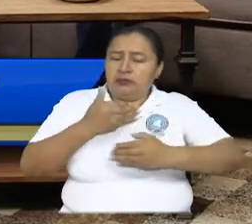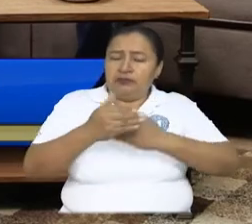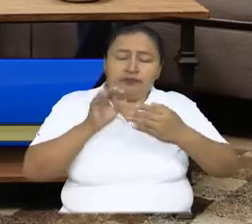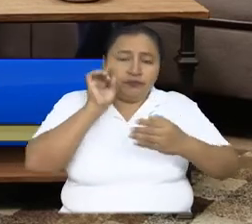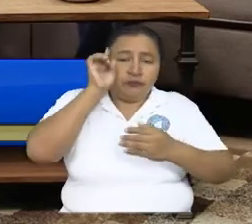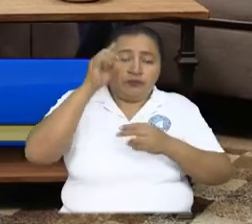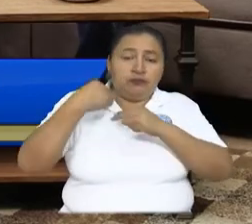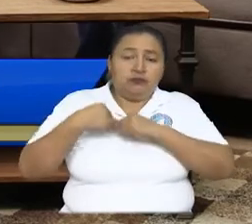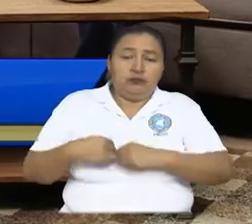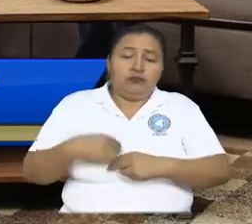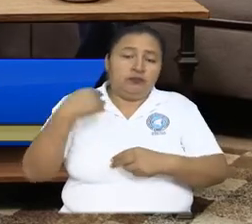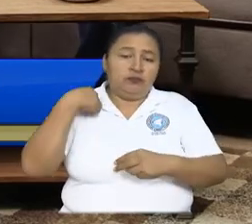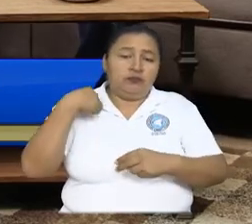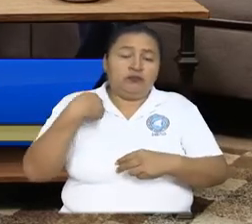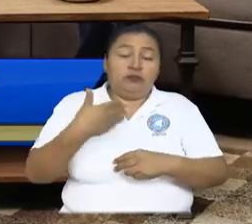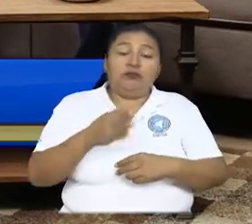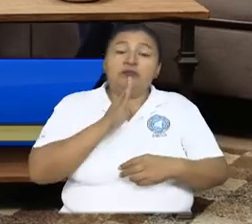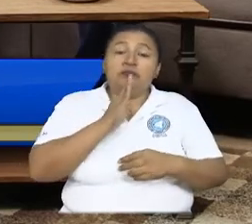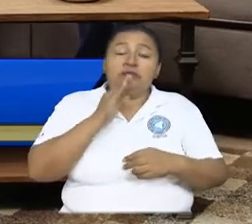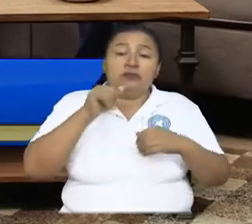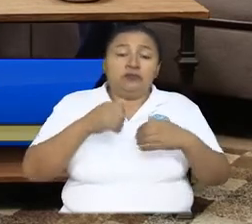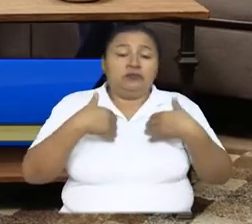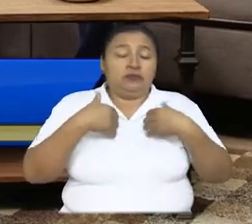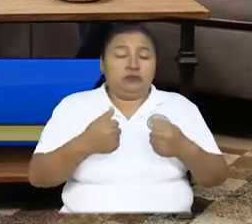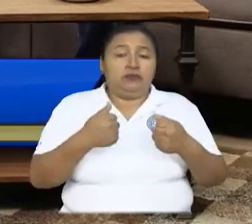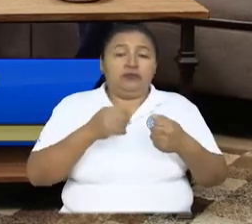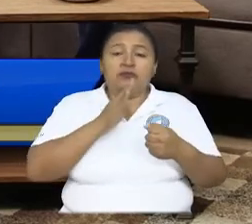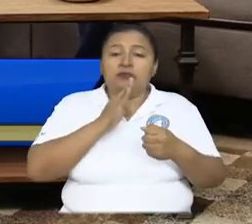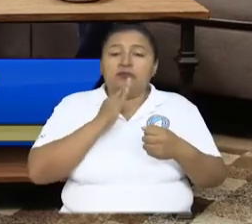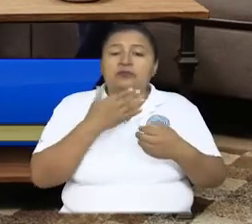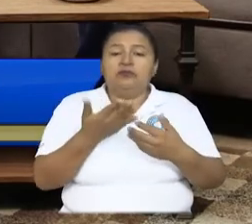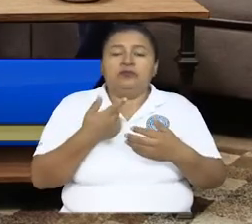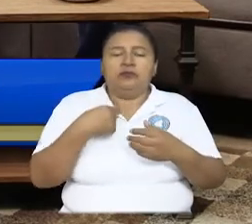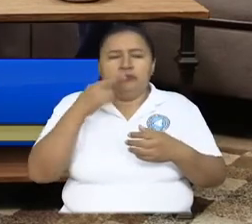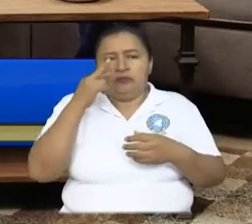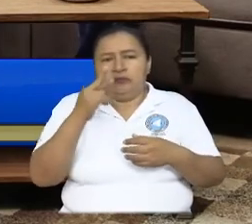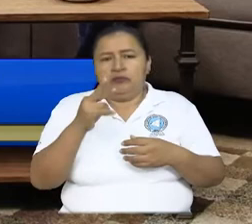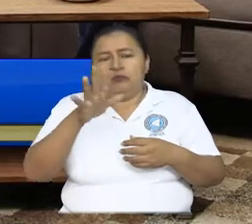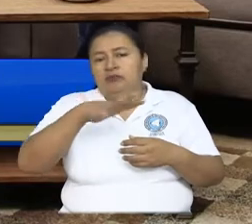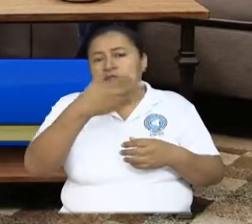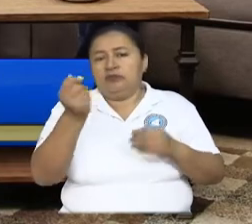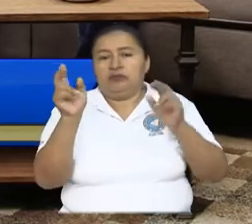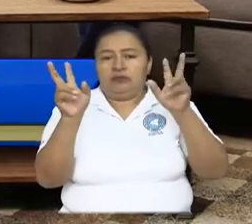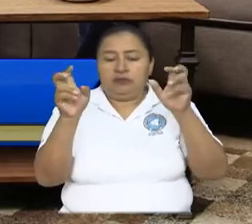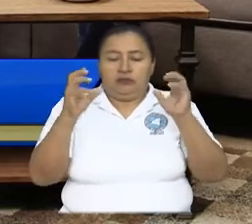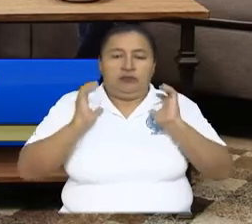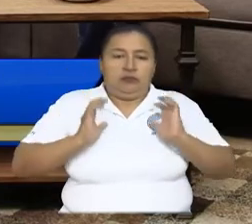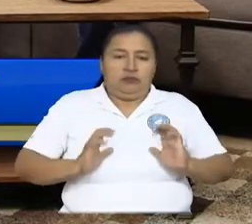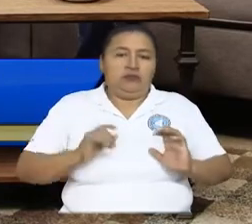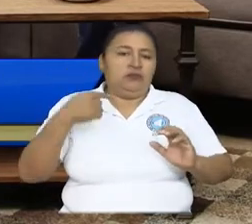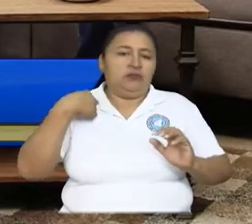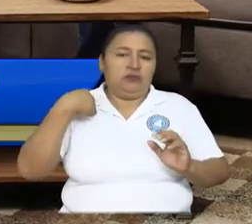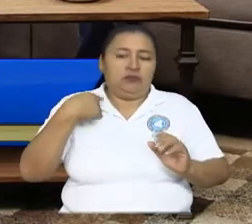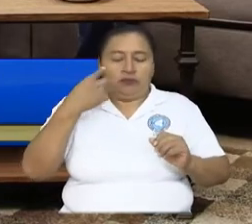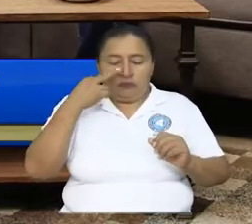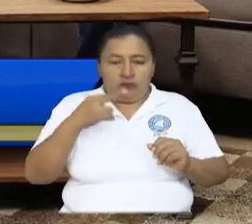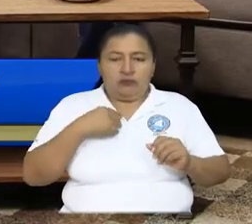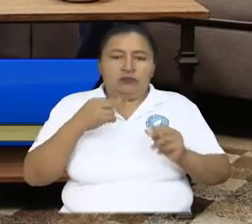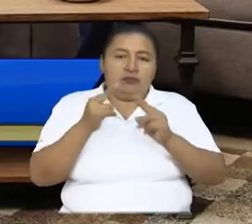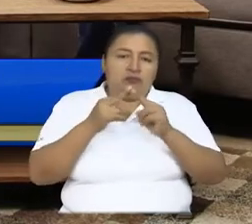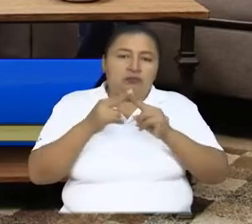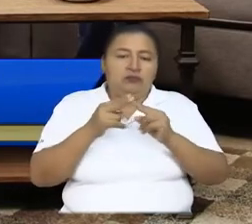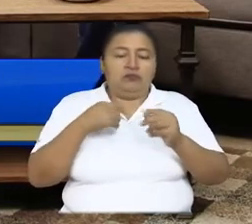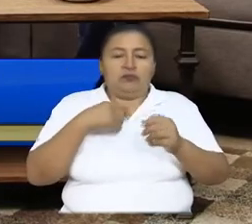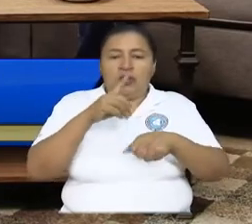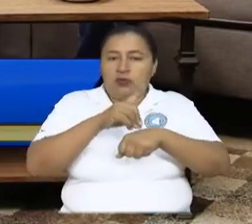humano casi siempre cuando hablamos de salud pues visualizamos otros aspectos casi siempre le vinculamos con la